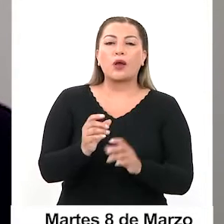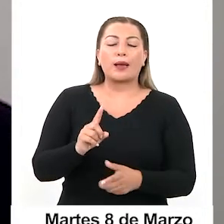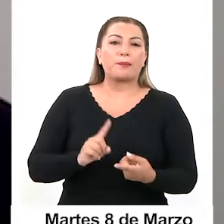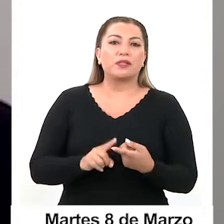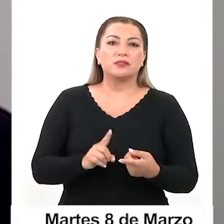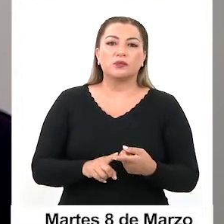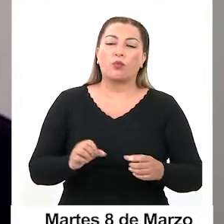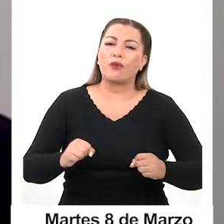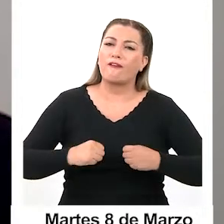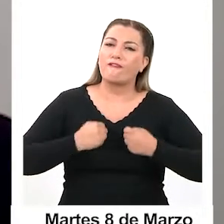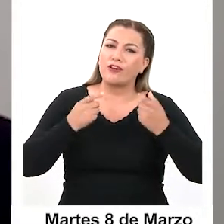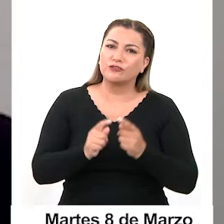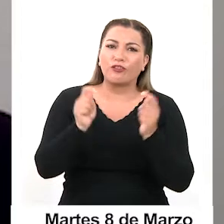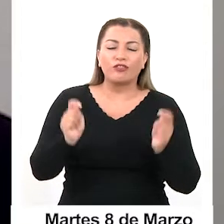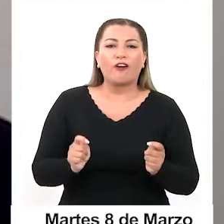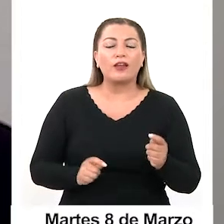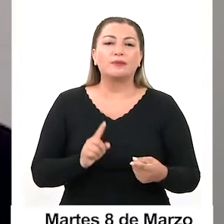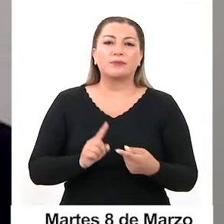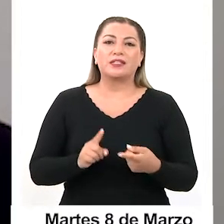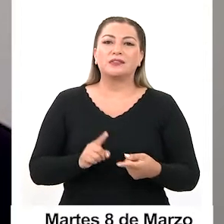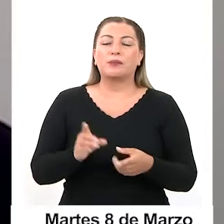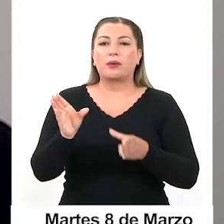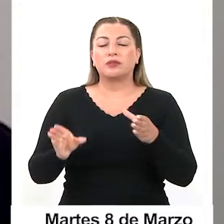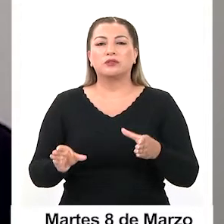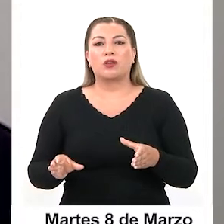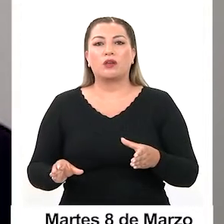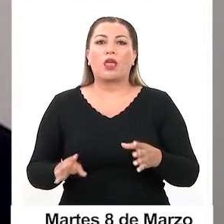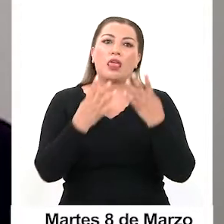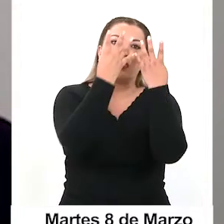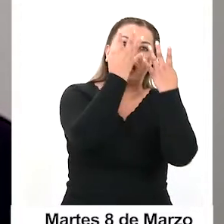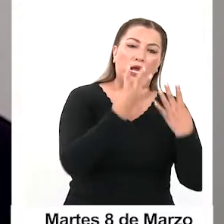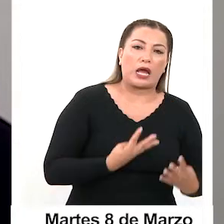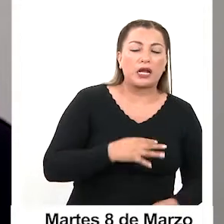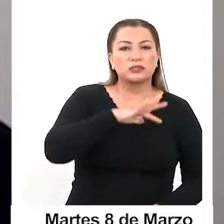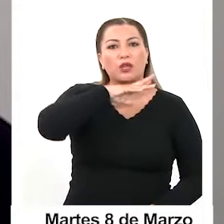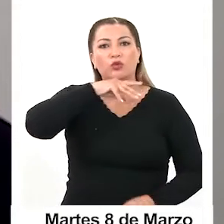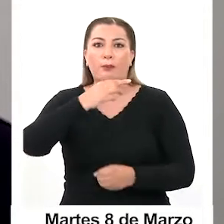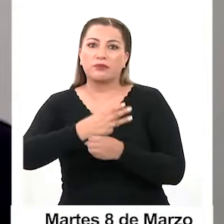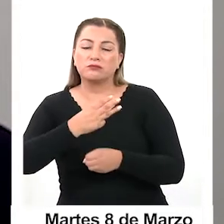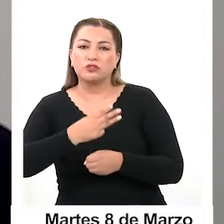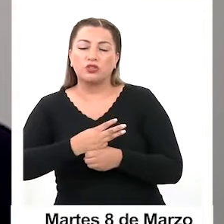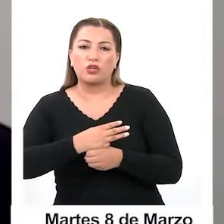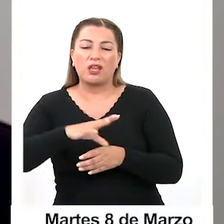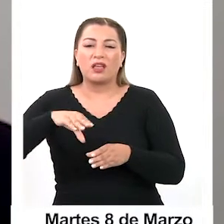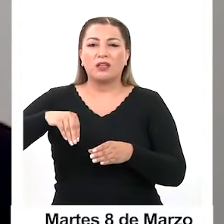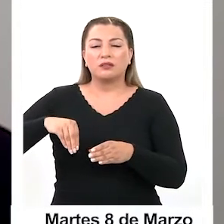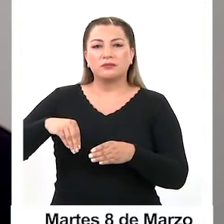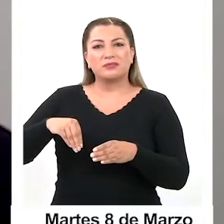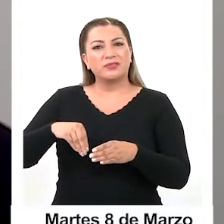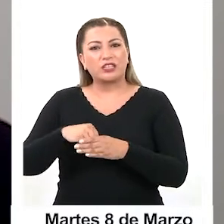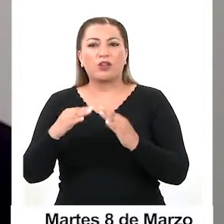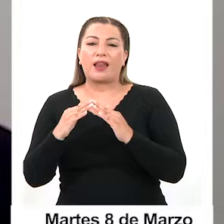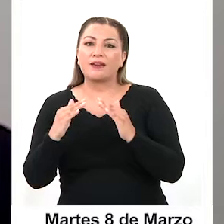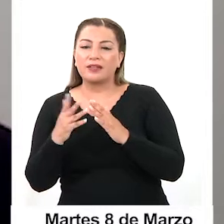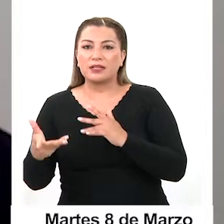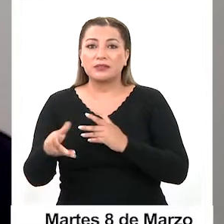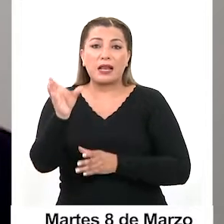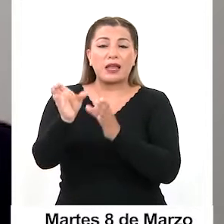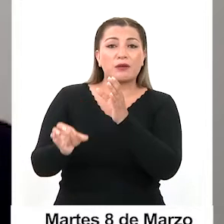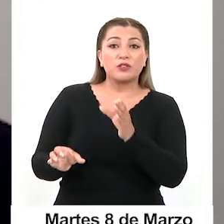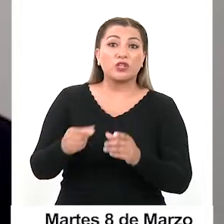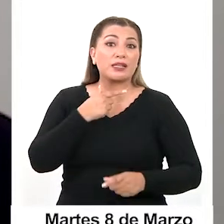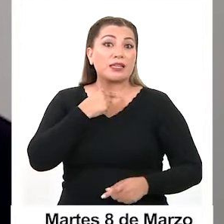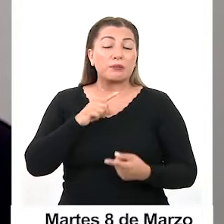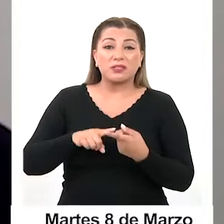Hicimos un esfuerzo adicional por que participaran personas desde los centros penitenciarios, adultos mayores desde los hogares de larga estadía, las personas que dicen